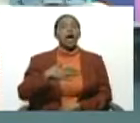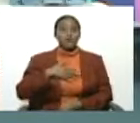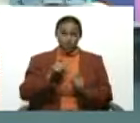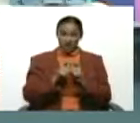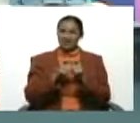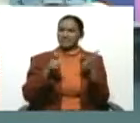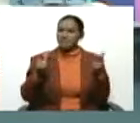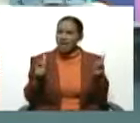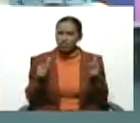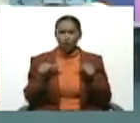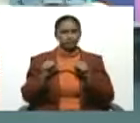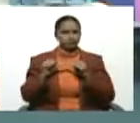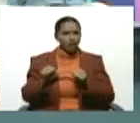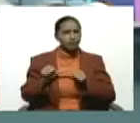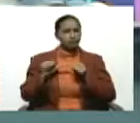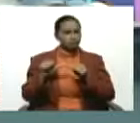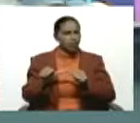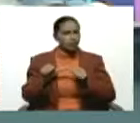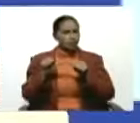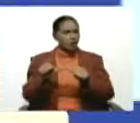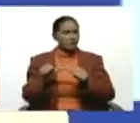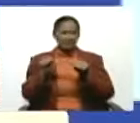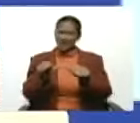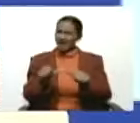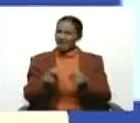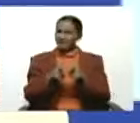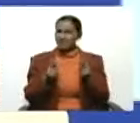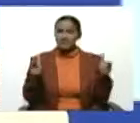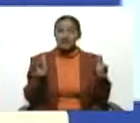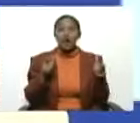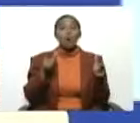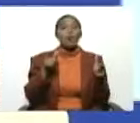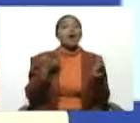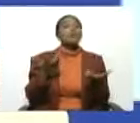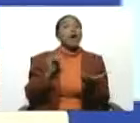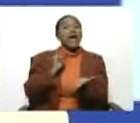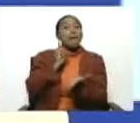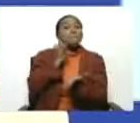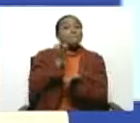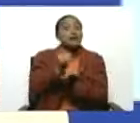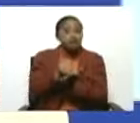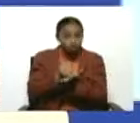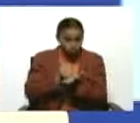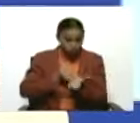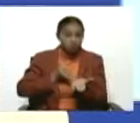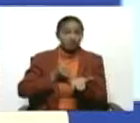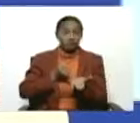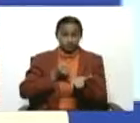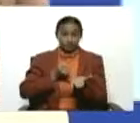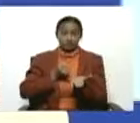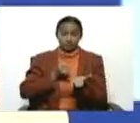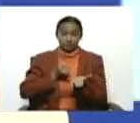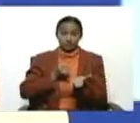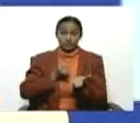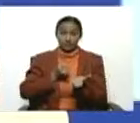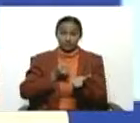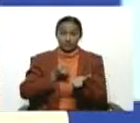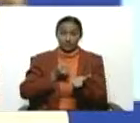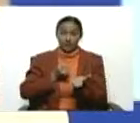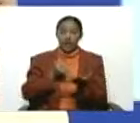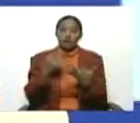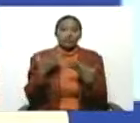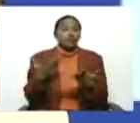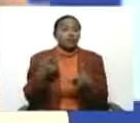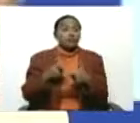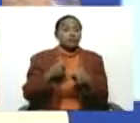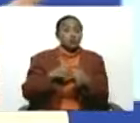constante y cuando crecieron la inversión la inversión y en sí el capital de ahora es menos importante